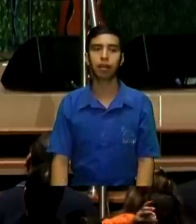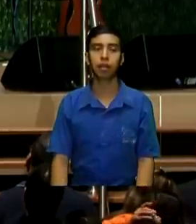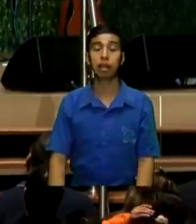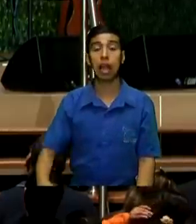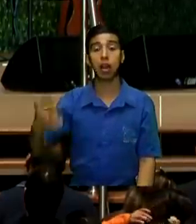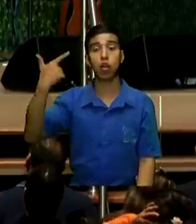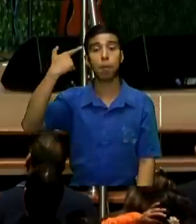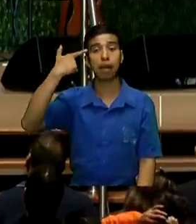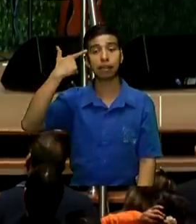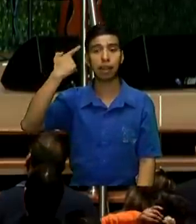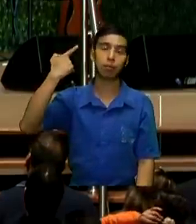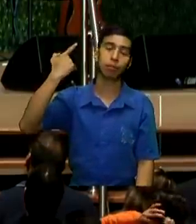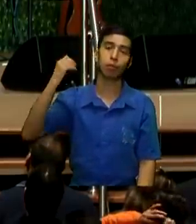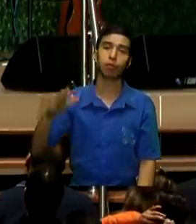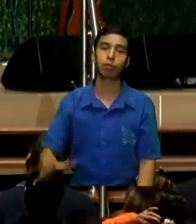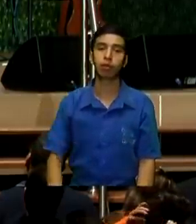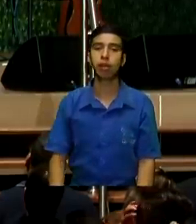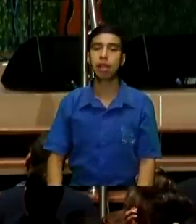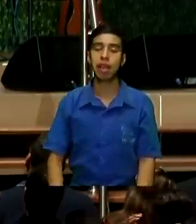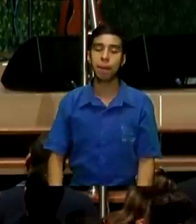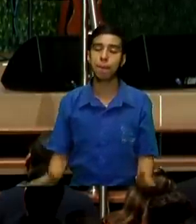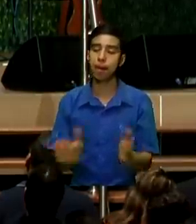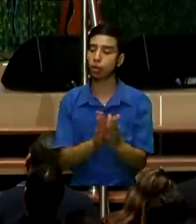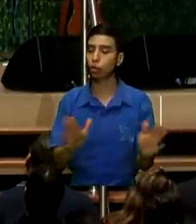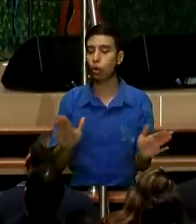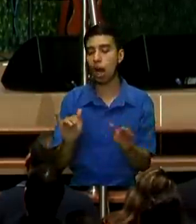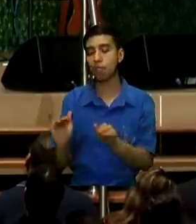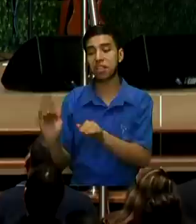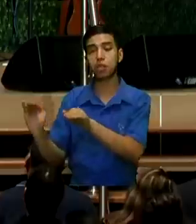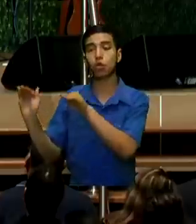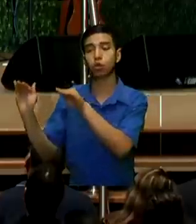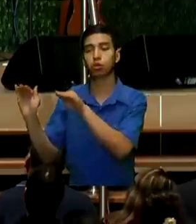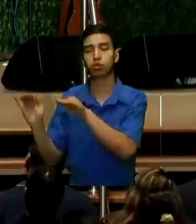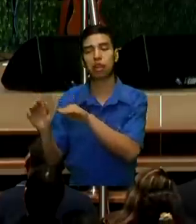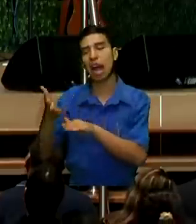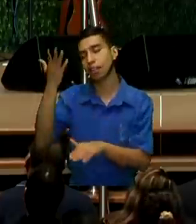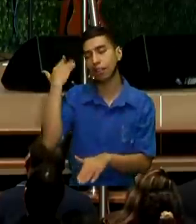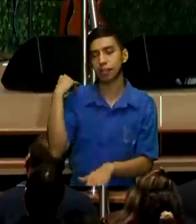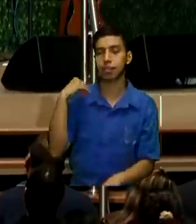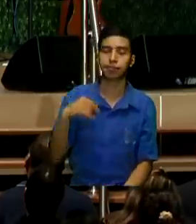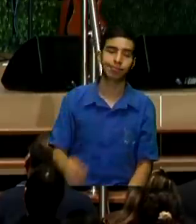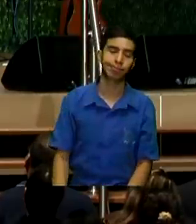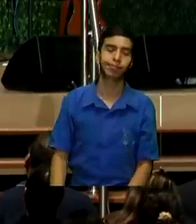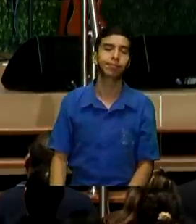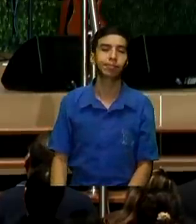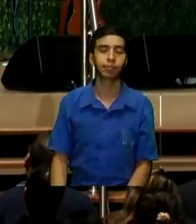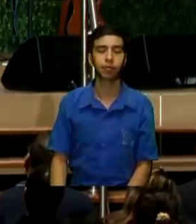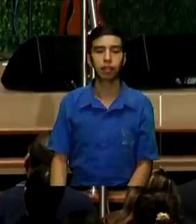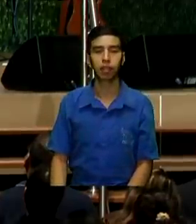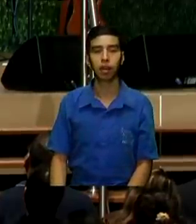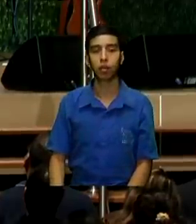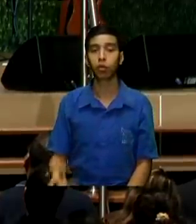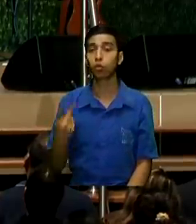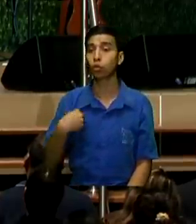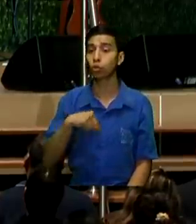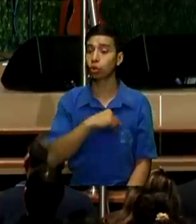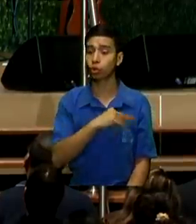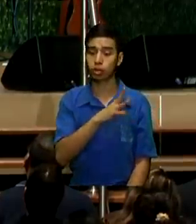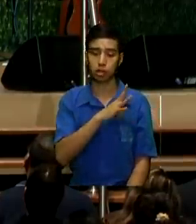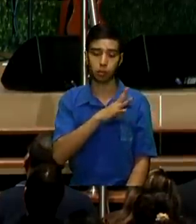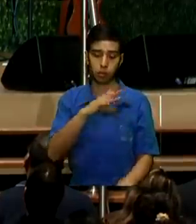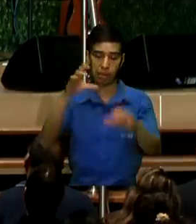echaron. Había matado niños. Bueno, pero eso es otra cosa. Pero entonces, Nosotros deberíamos de averiguar, no para... Oh,